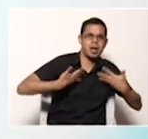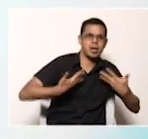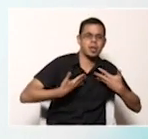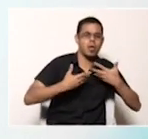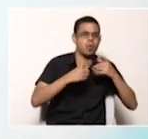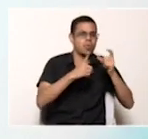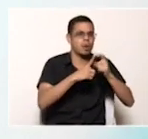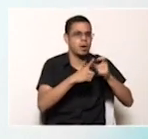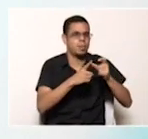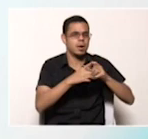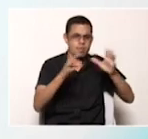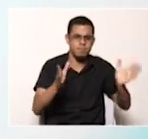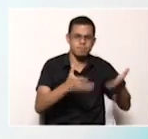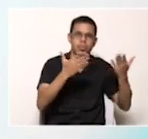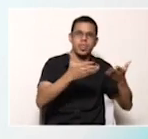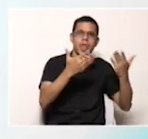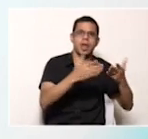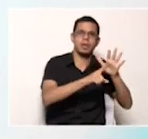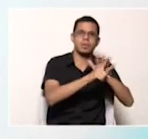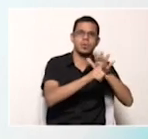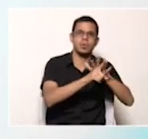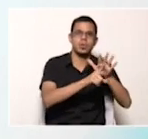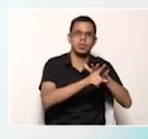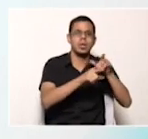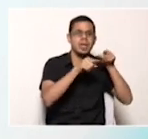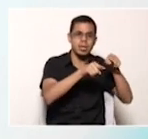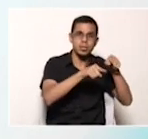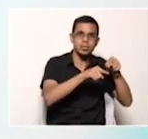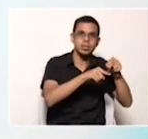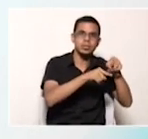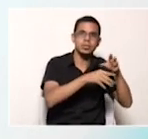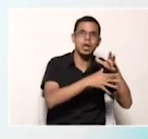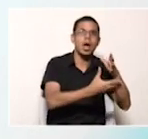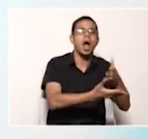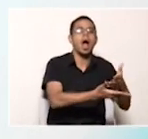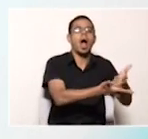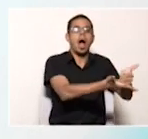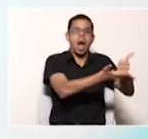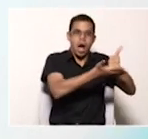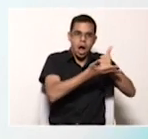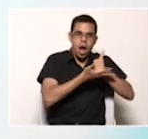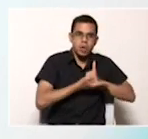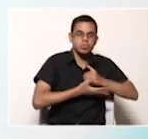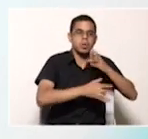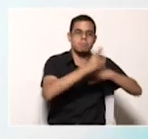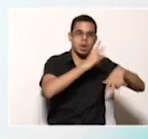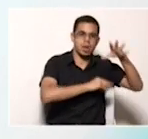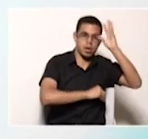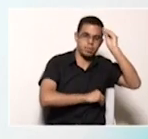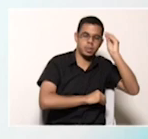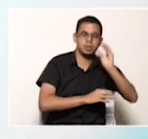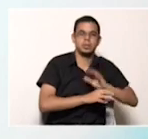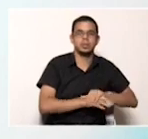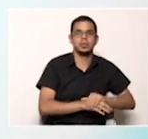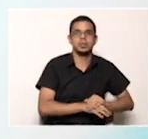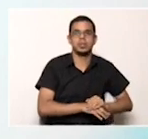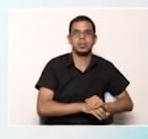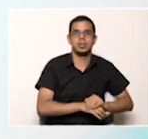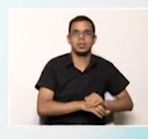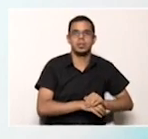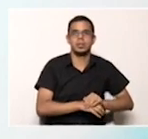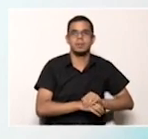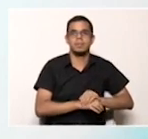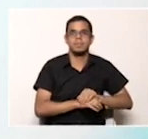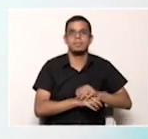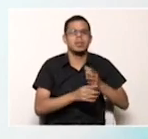de aliento, con una caricia, son entonces favorecedoras para aprender. Lo contrario